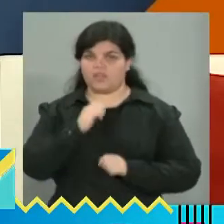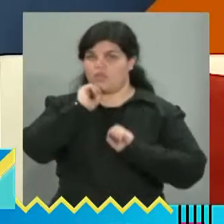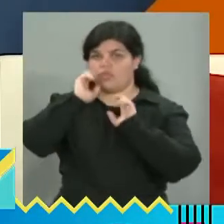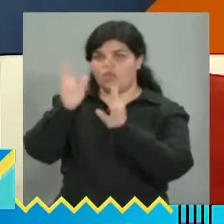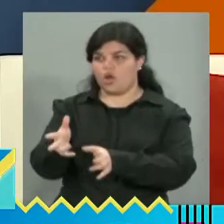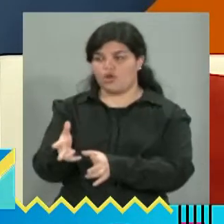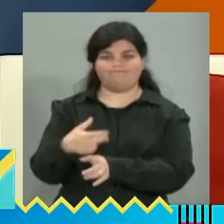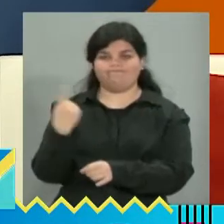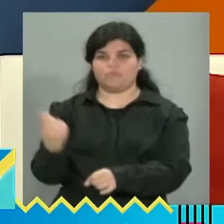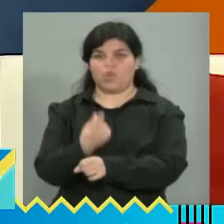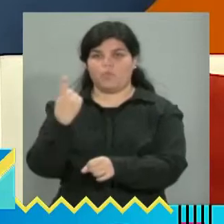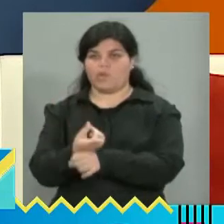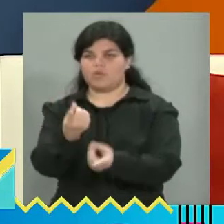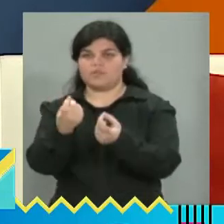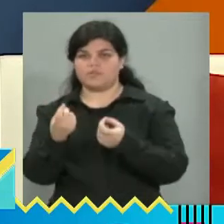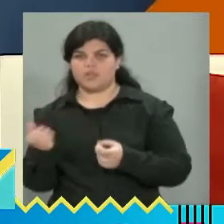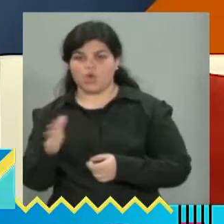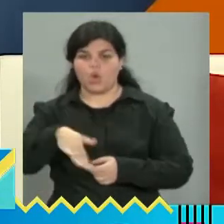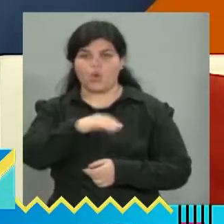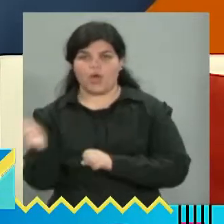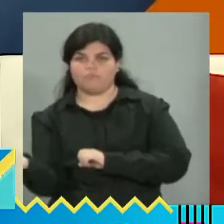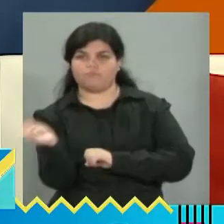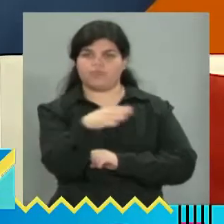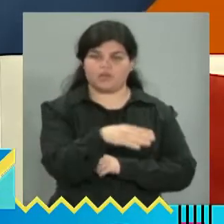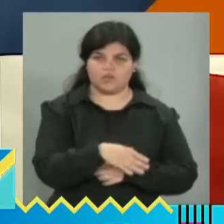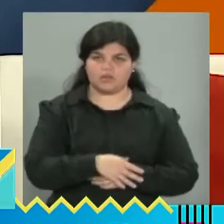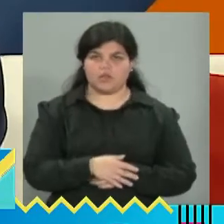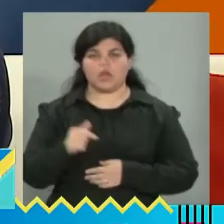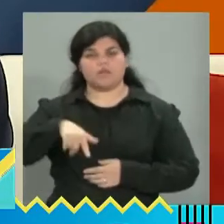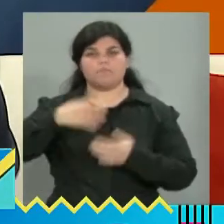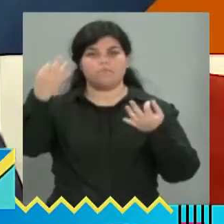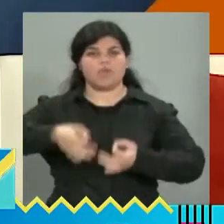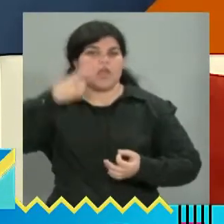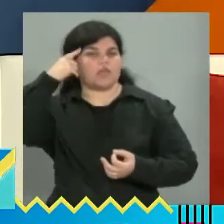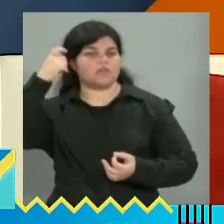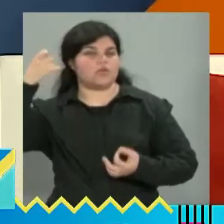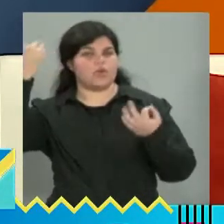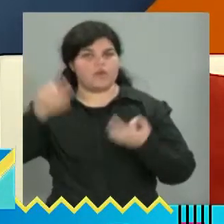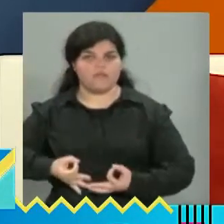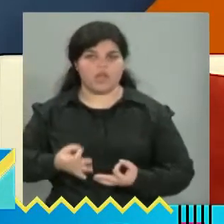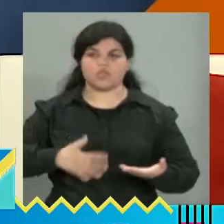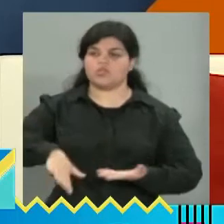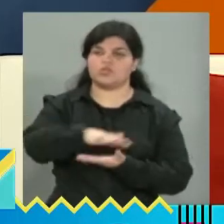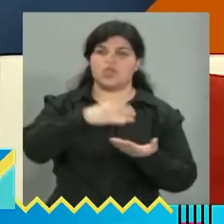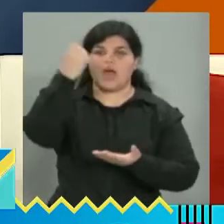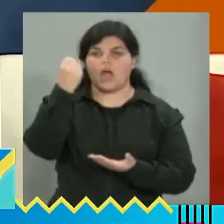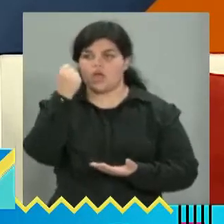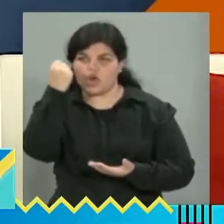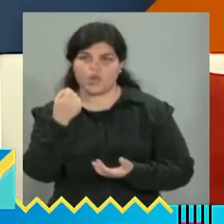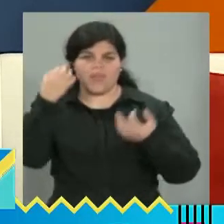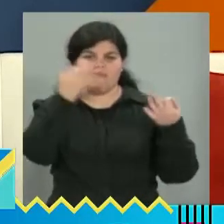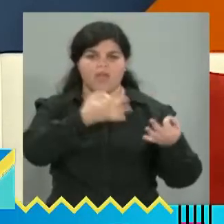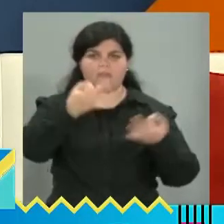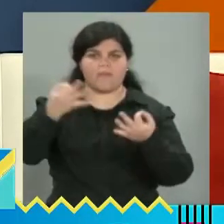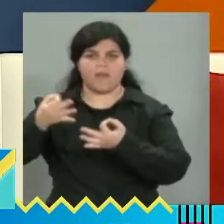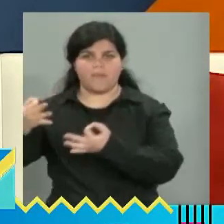que esperar situaciones ideales de en un momento psicológico ideal, en una situación familiar ideal, en una situación económica ideal, o sea,